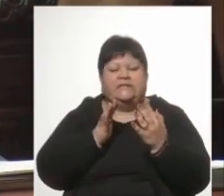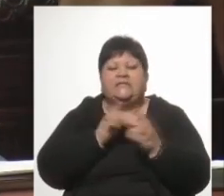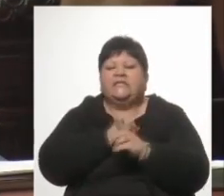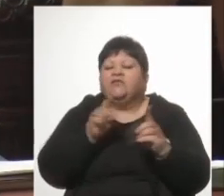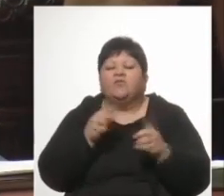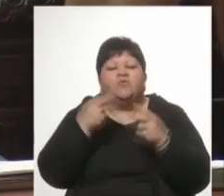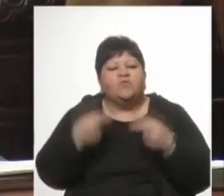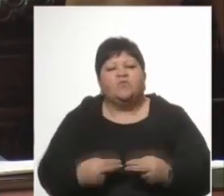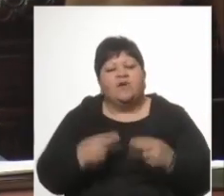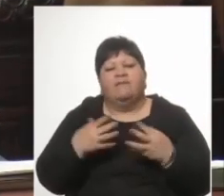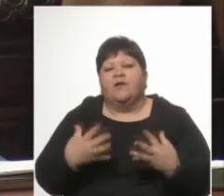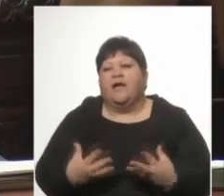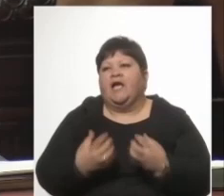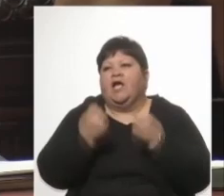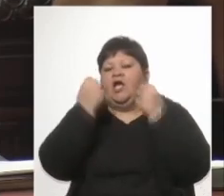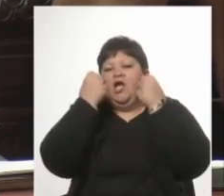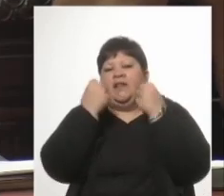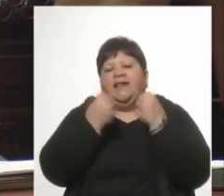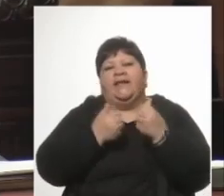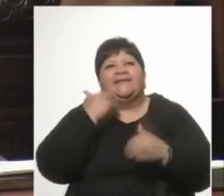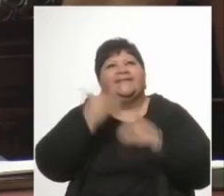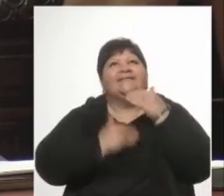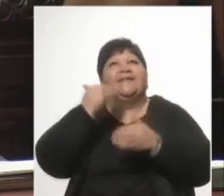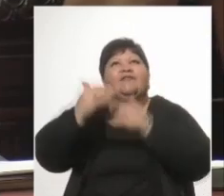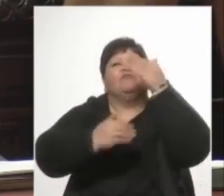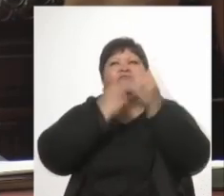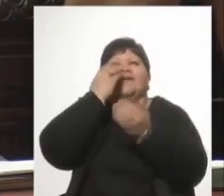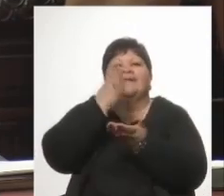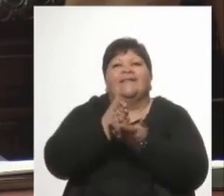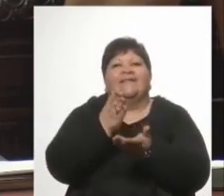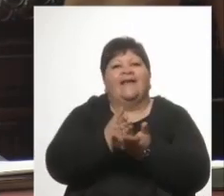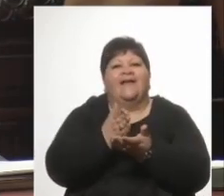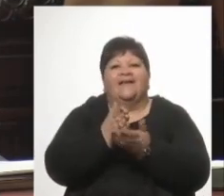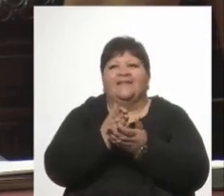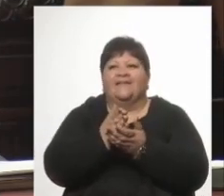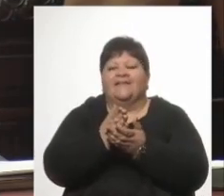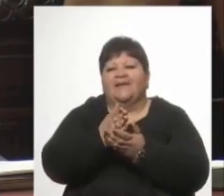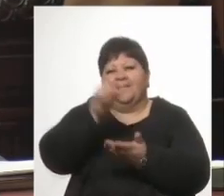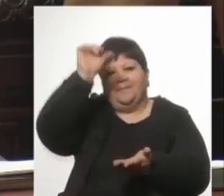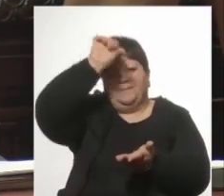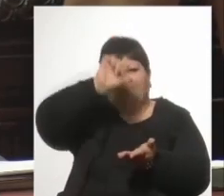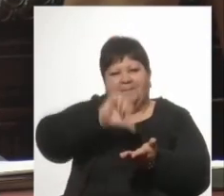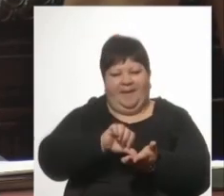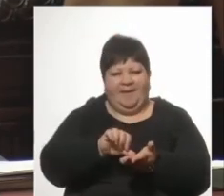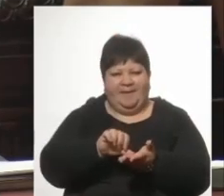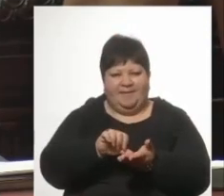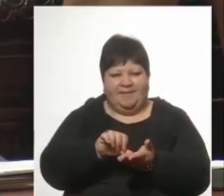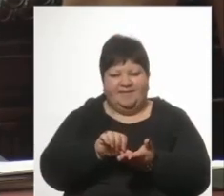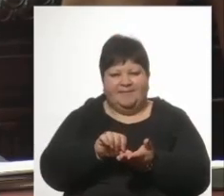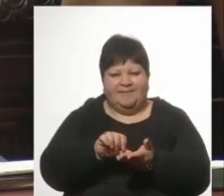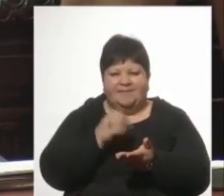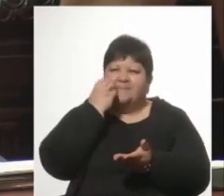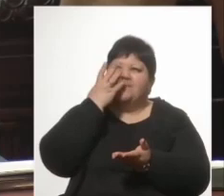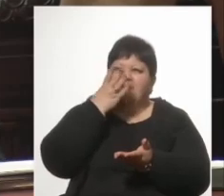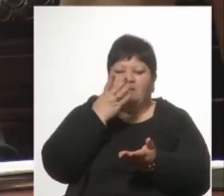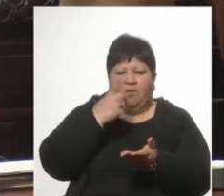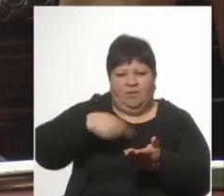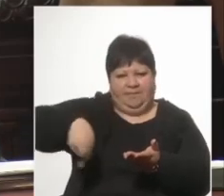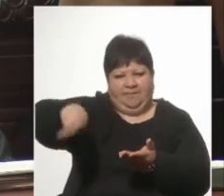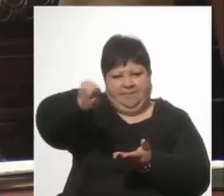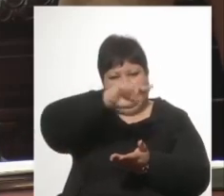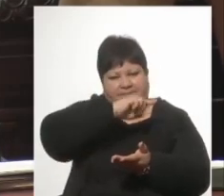encontraremos el destino de bienestar y desarrollo que nuestro pueblo se merece. Quiero terminar esta exposición